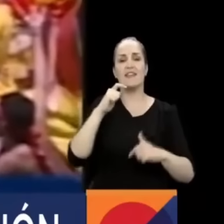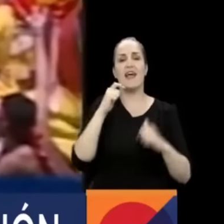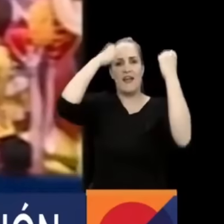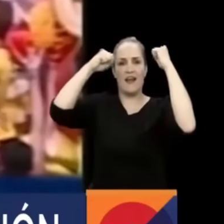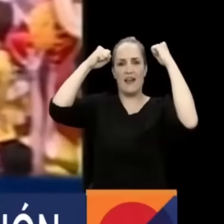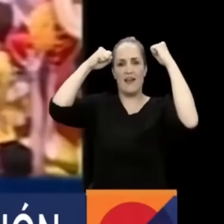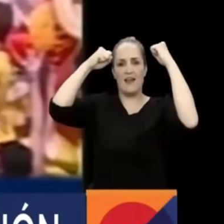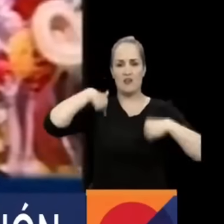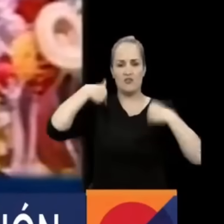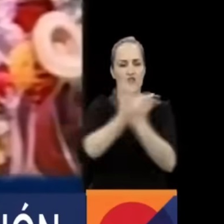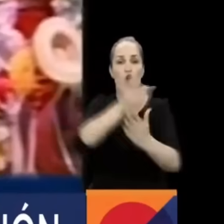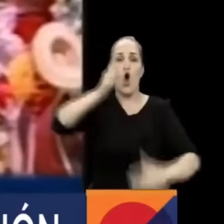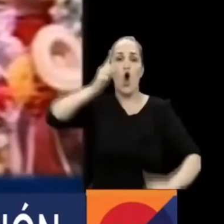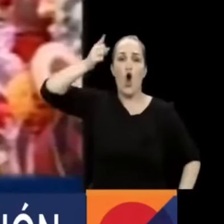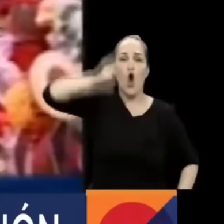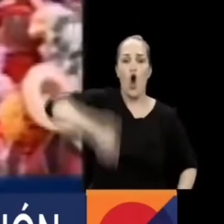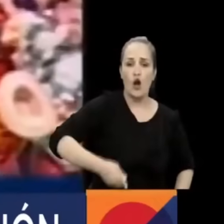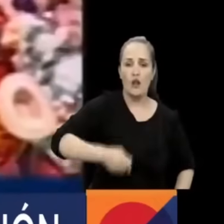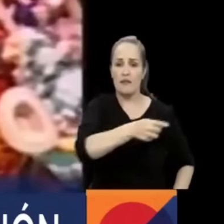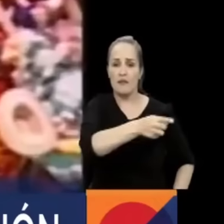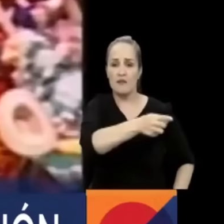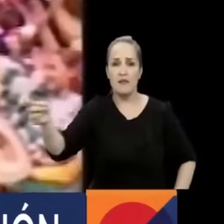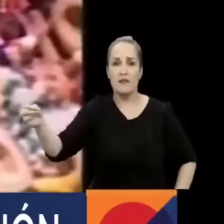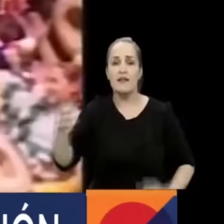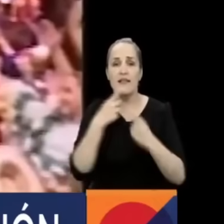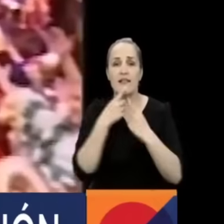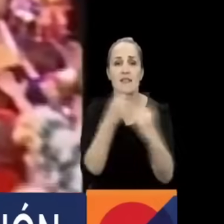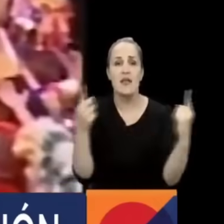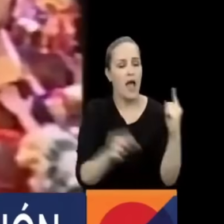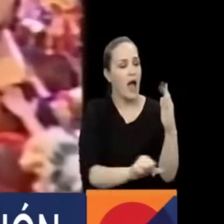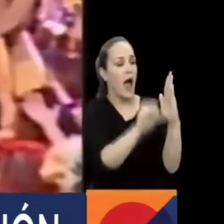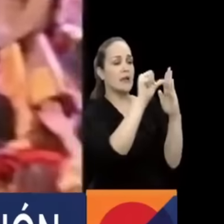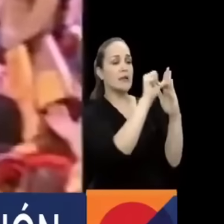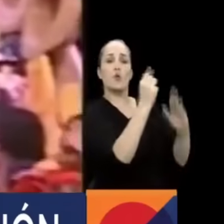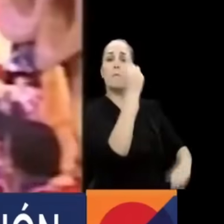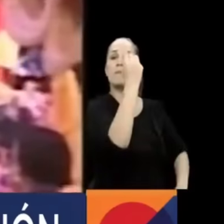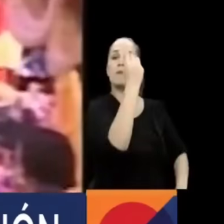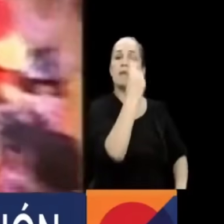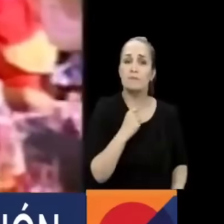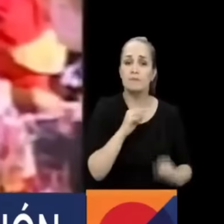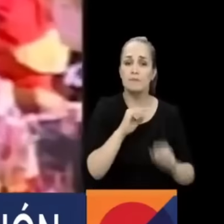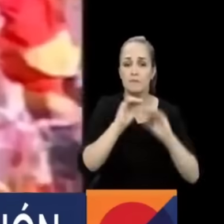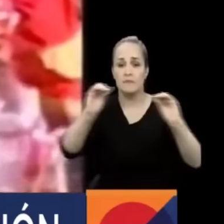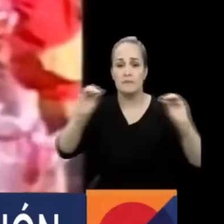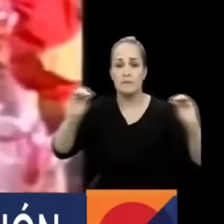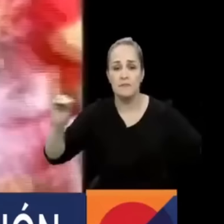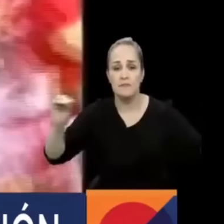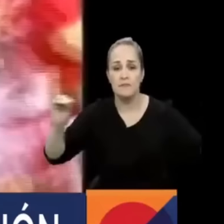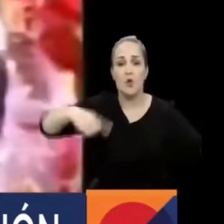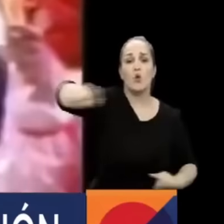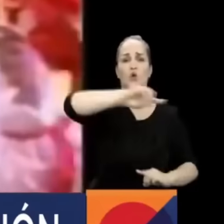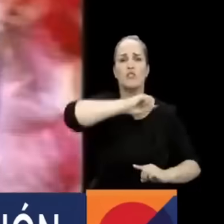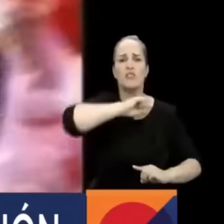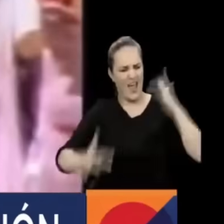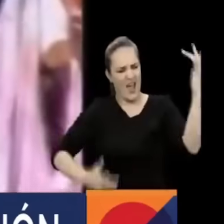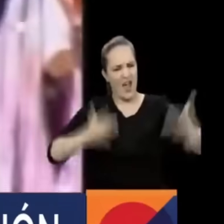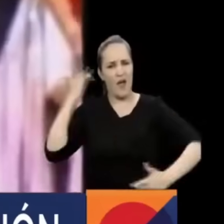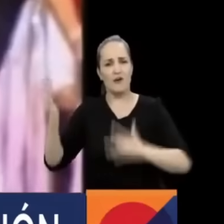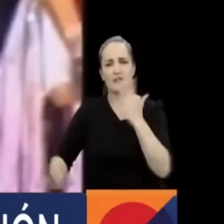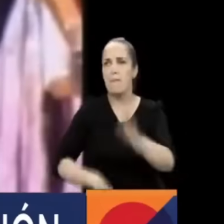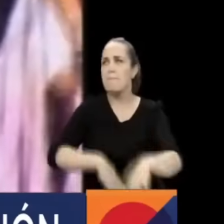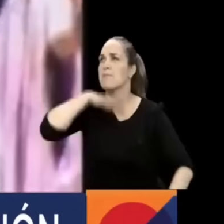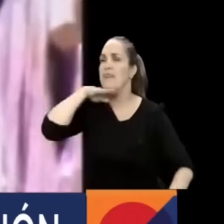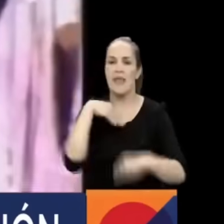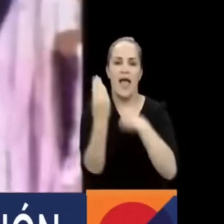Bella, ordeno y mando. Artículo 1. A gozar hasta la saciedad, porque con la venia del